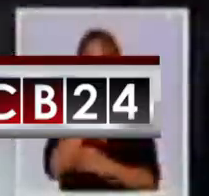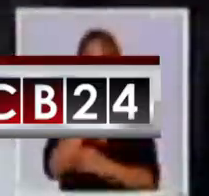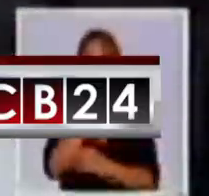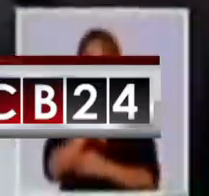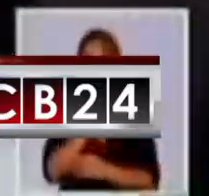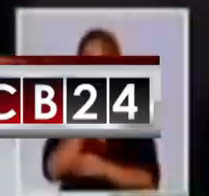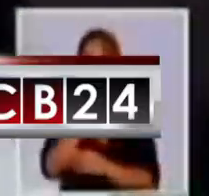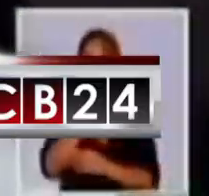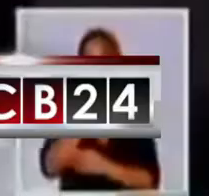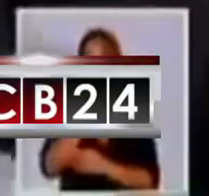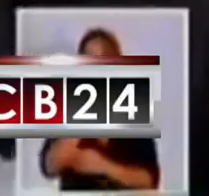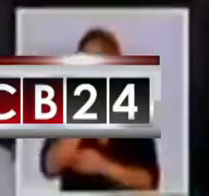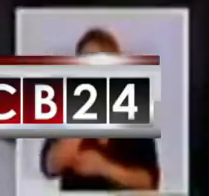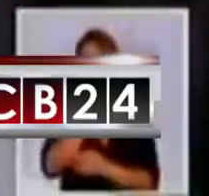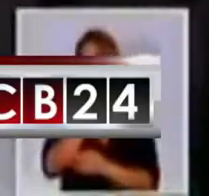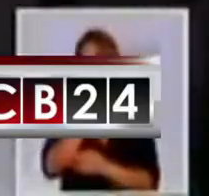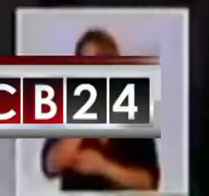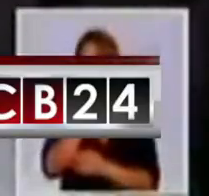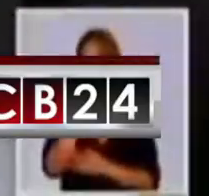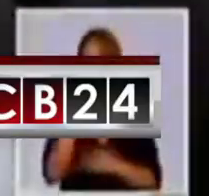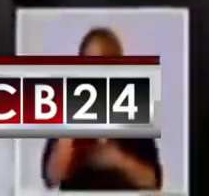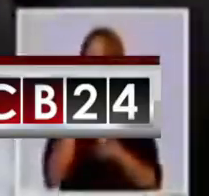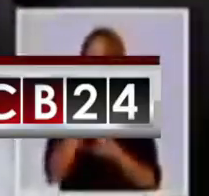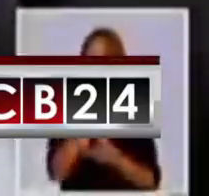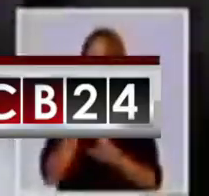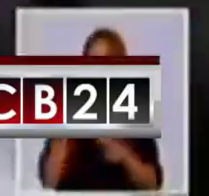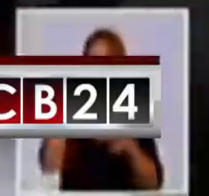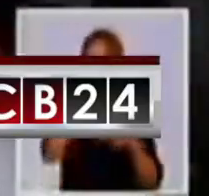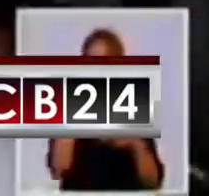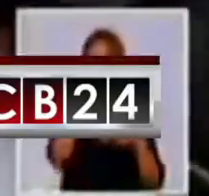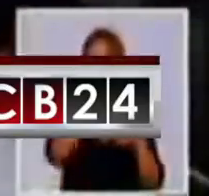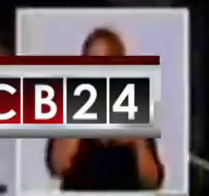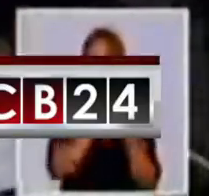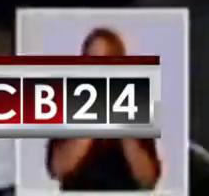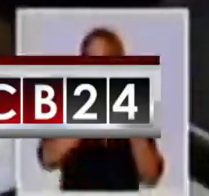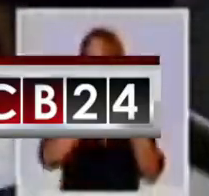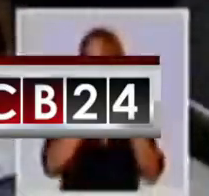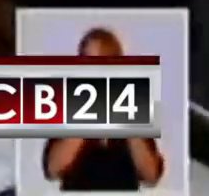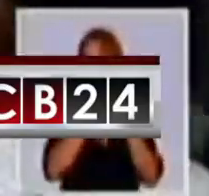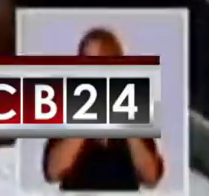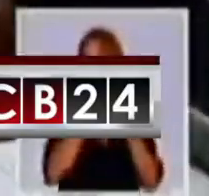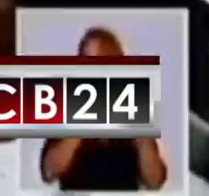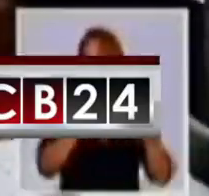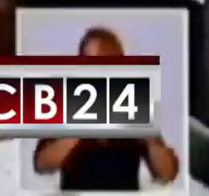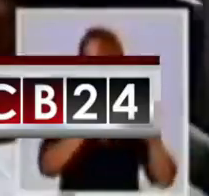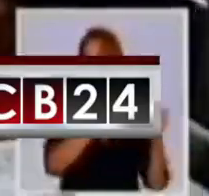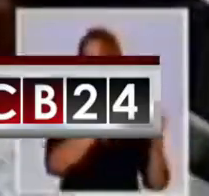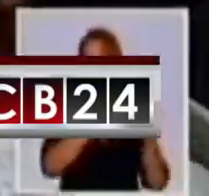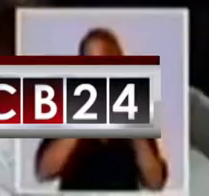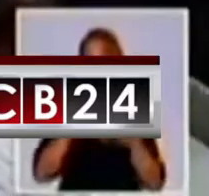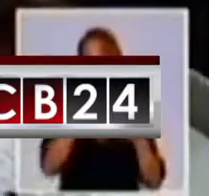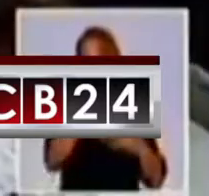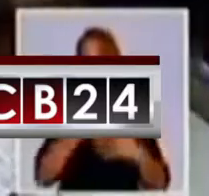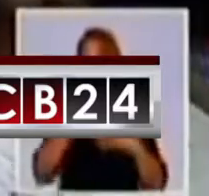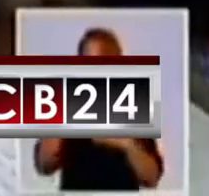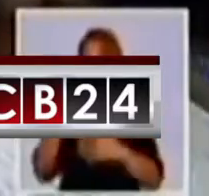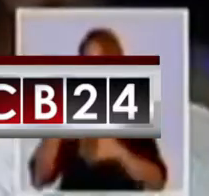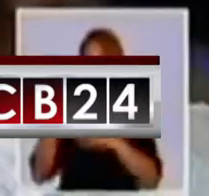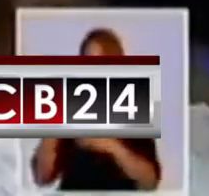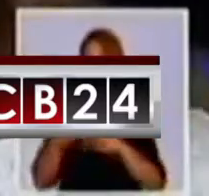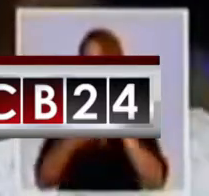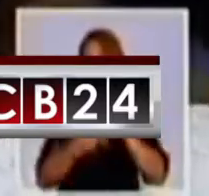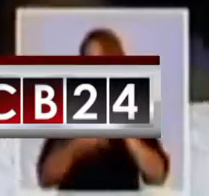durante el sorteo se fue llamando a cada uno de los representantes de los partidos políticos según el orden de presentación de sus nóminas